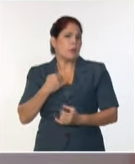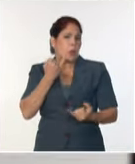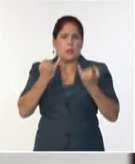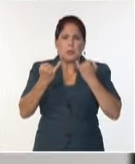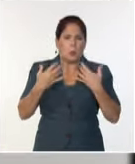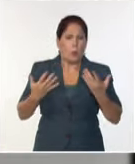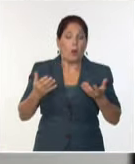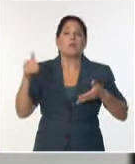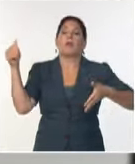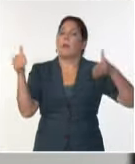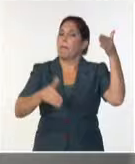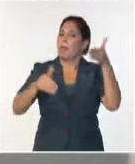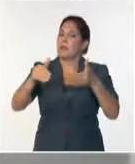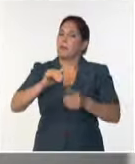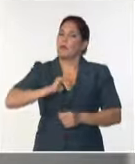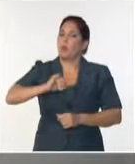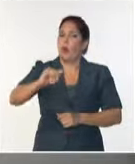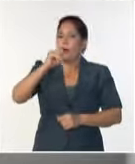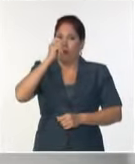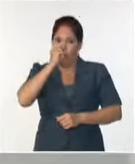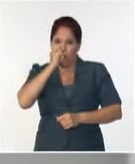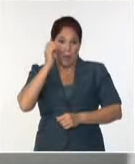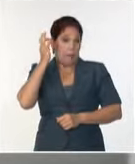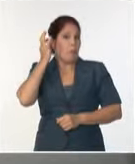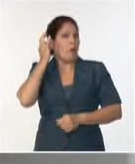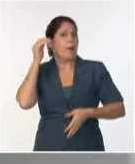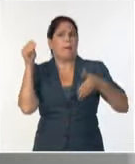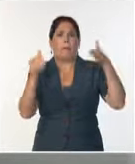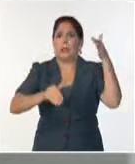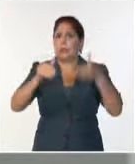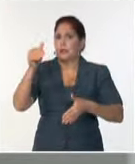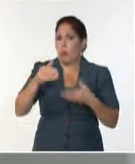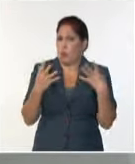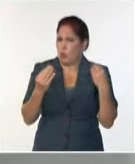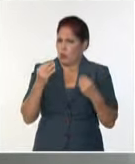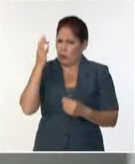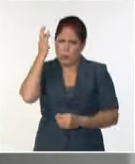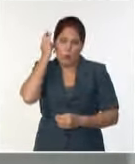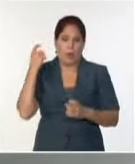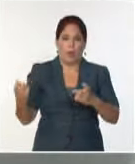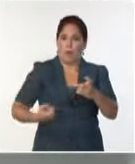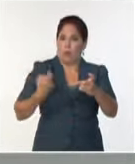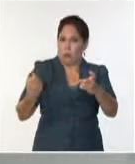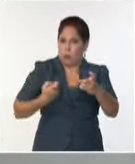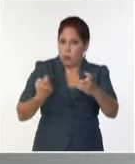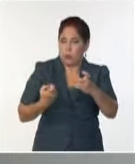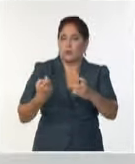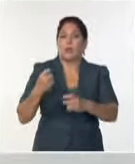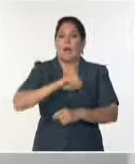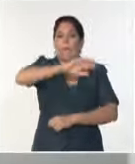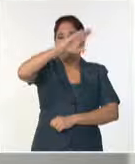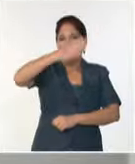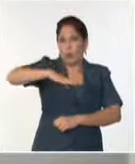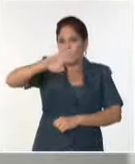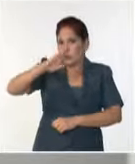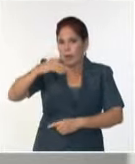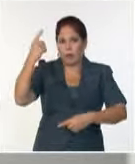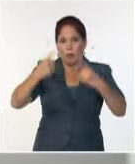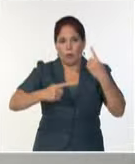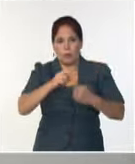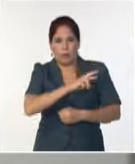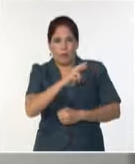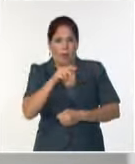de participación. Las mujeres habían participado, muchas mujeres, en la lucha, en las montañas, en las ciudades,